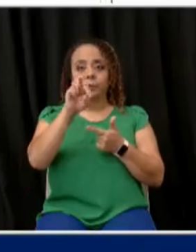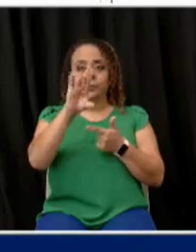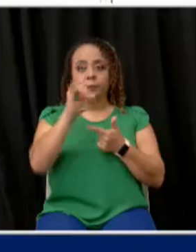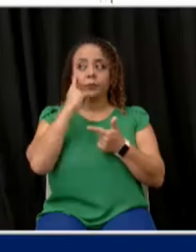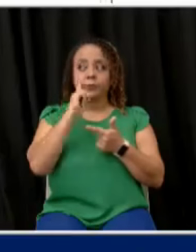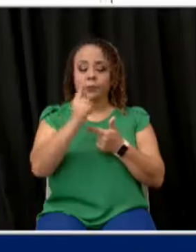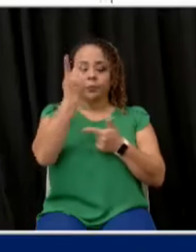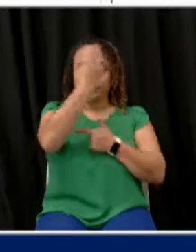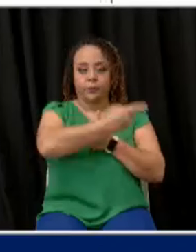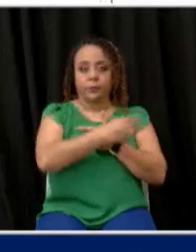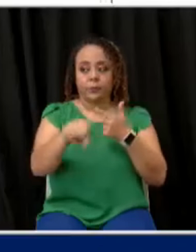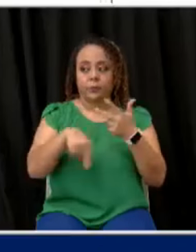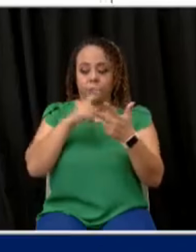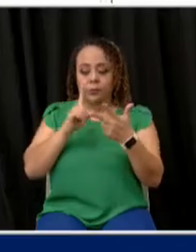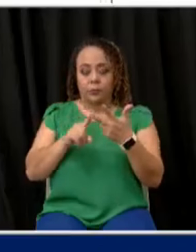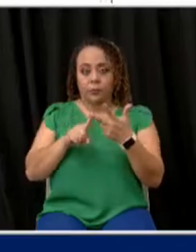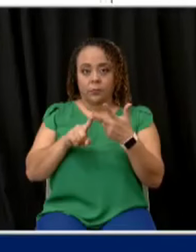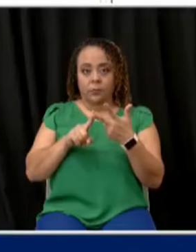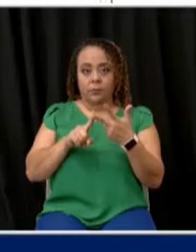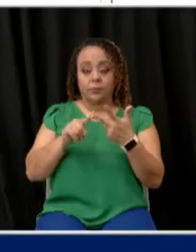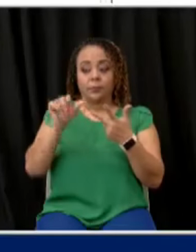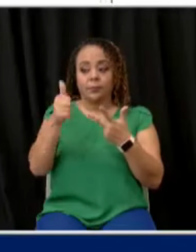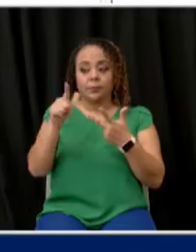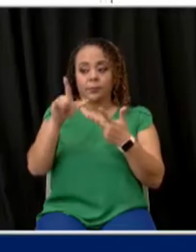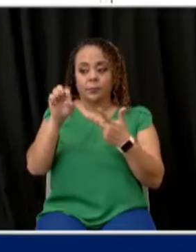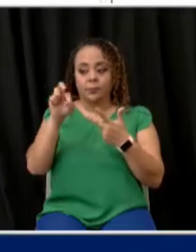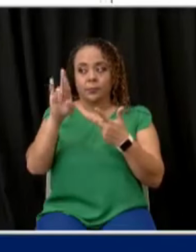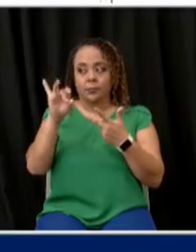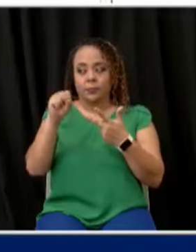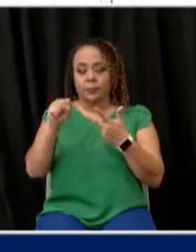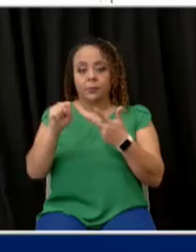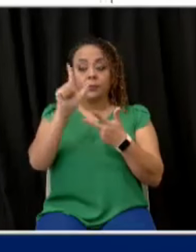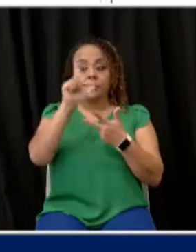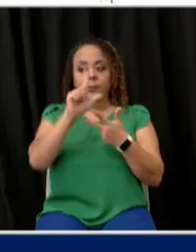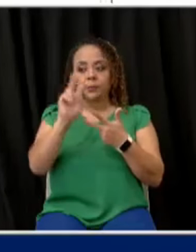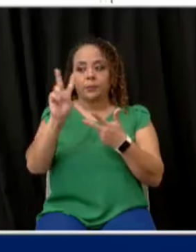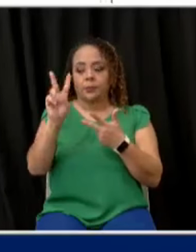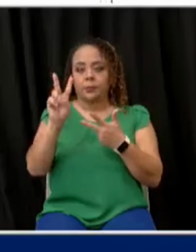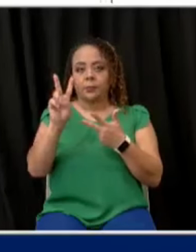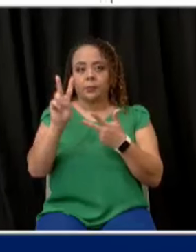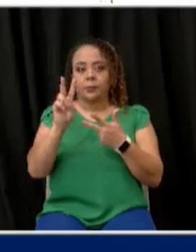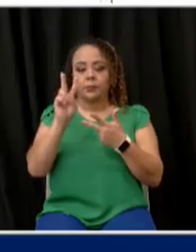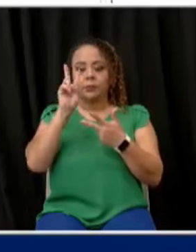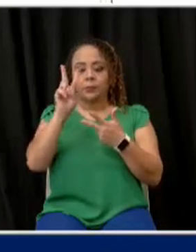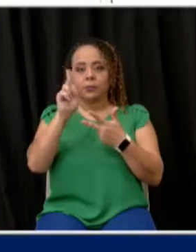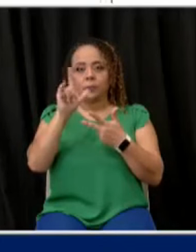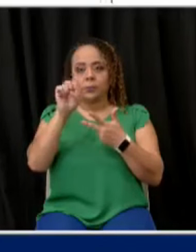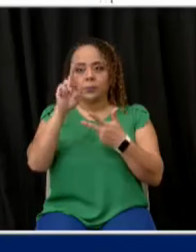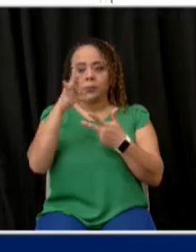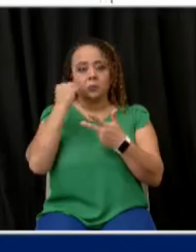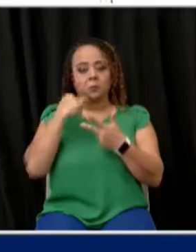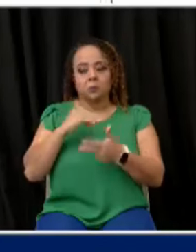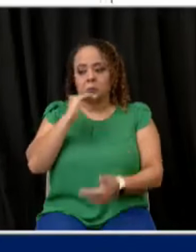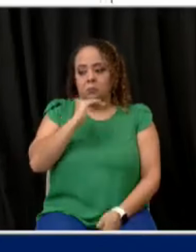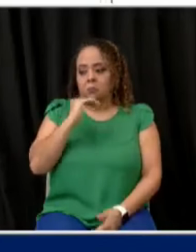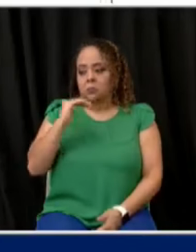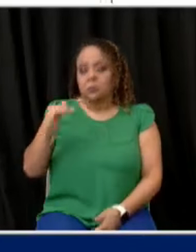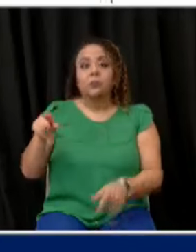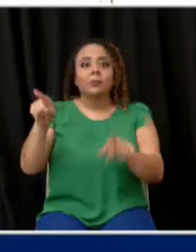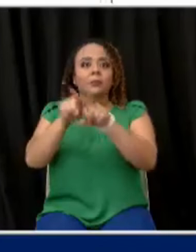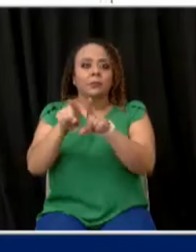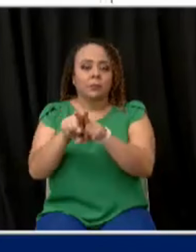por día. Y la tercera semana les dieron 10 litros, o sea, de lunes a viernes les dieron una botella de 2 litros para que anduvieran ahí, aparte del